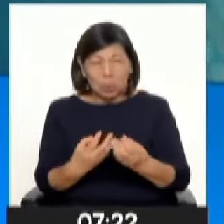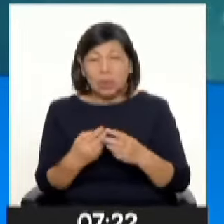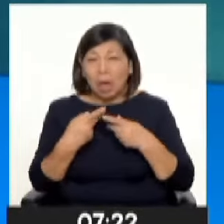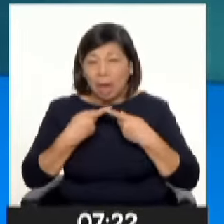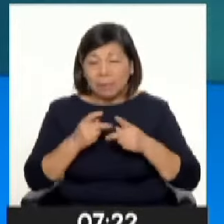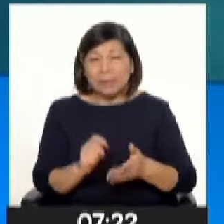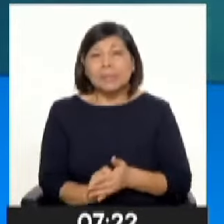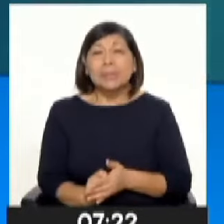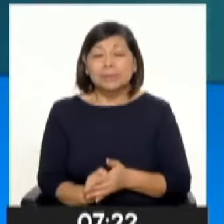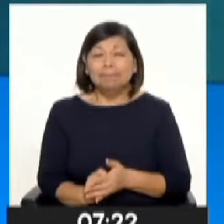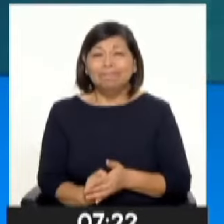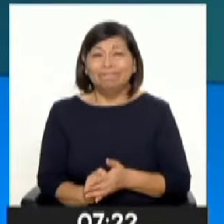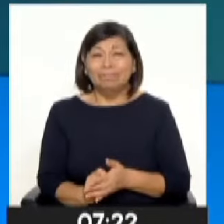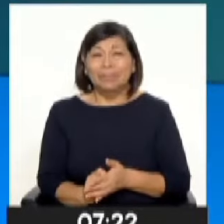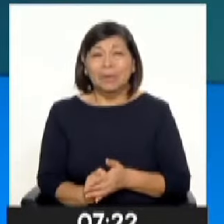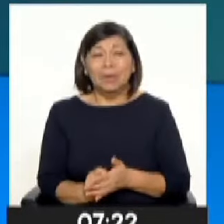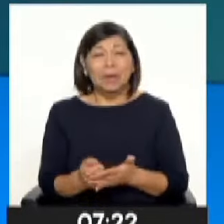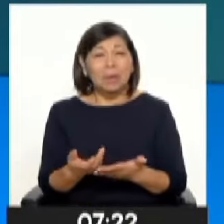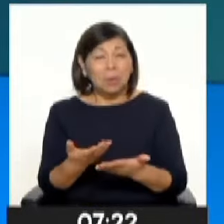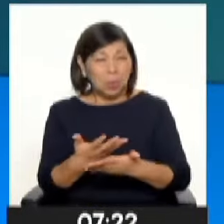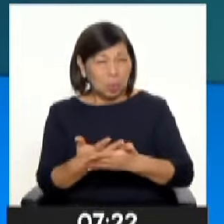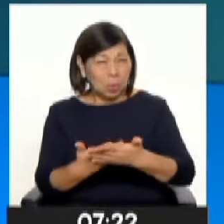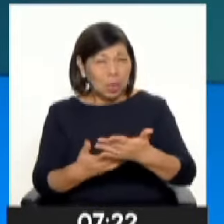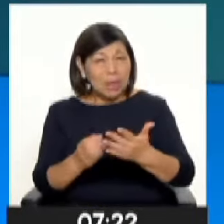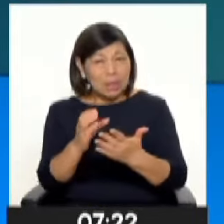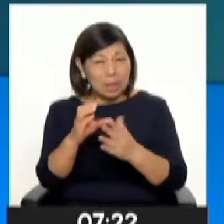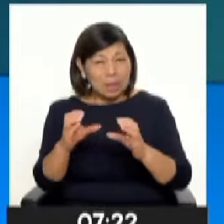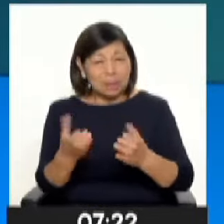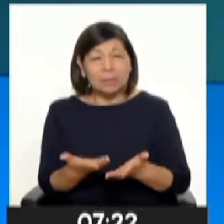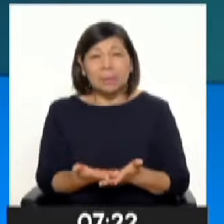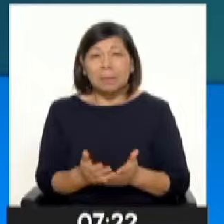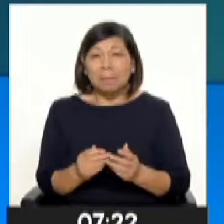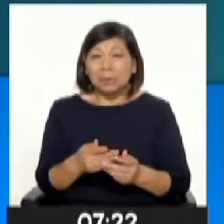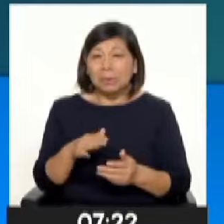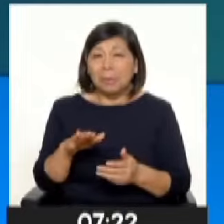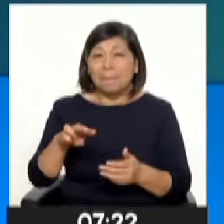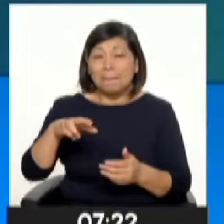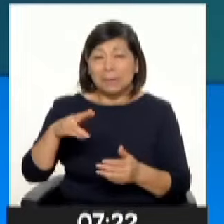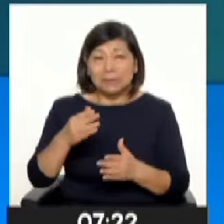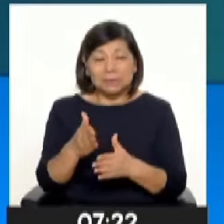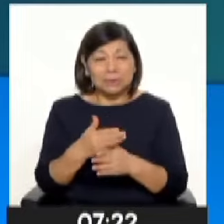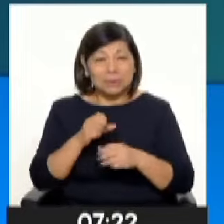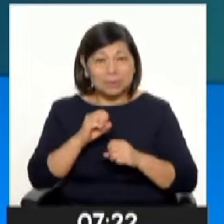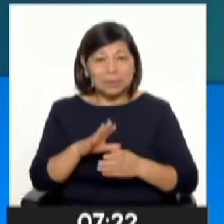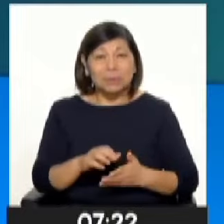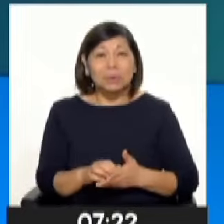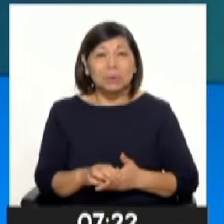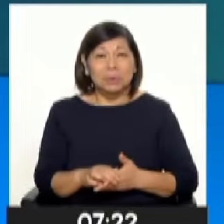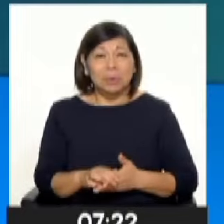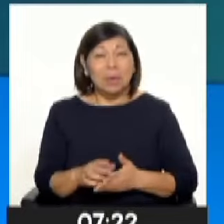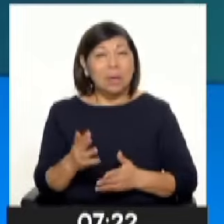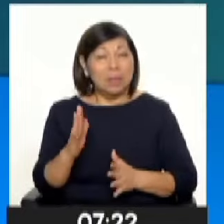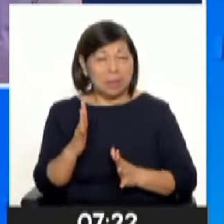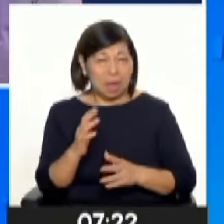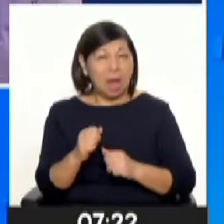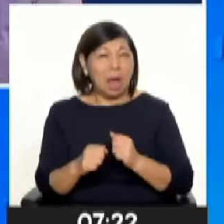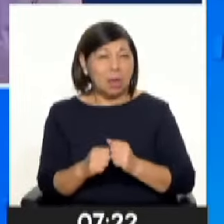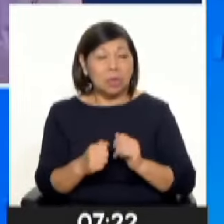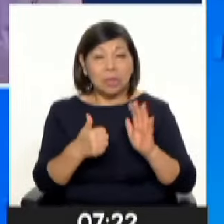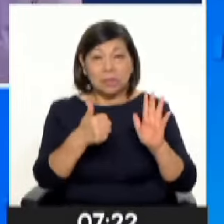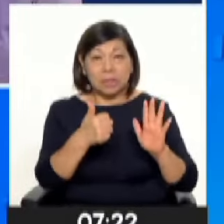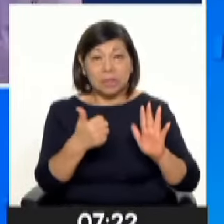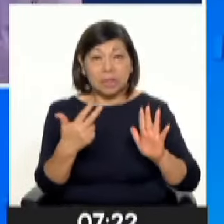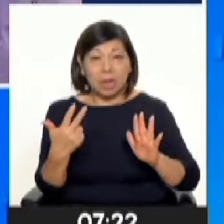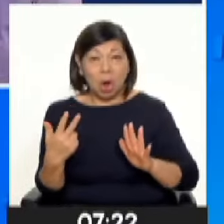difundido un medio escrito, el sistema de registro del certificado del nacido vivo del MINSA comparte información que la última década